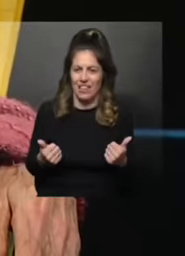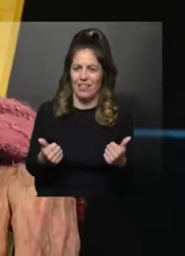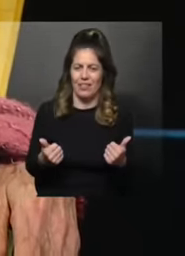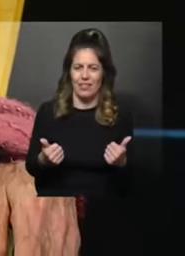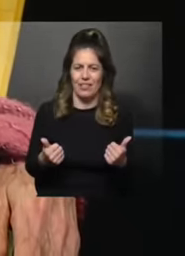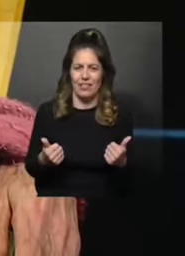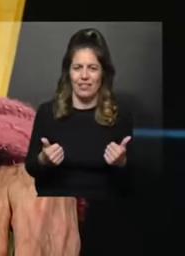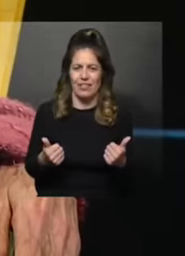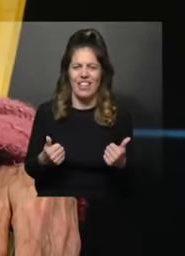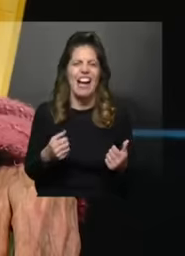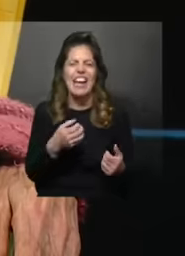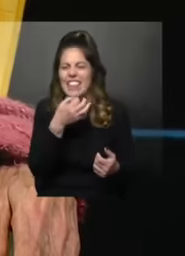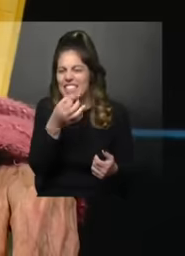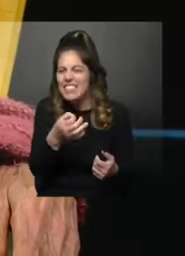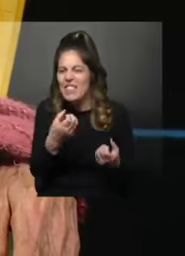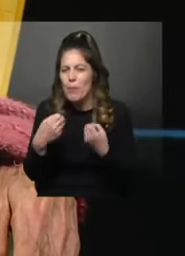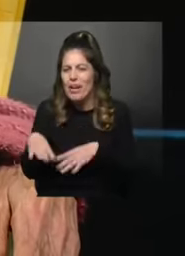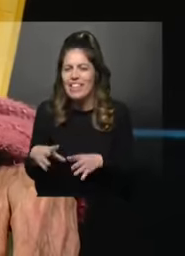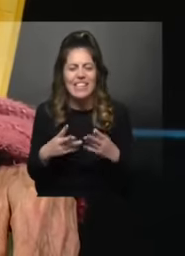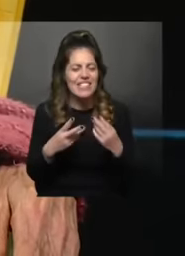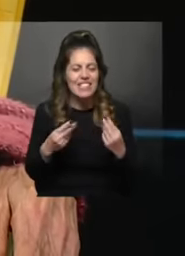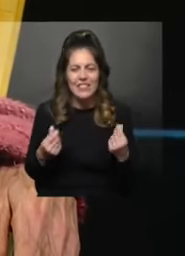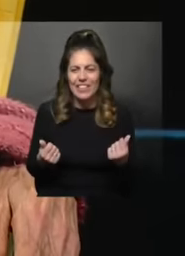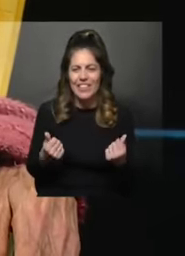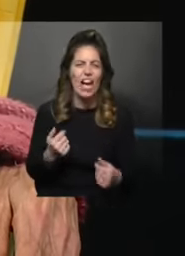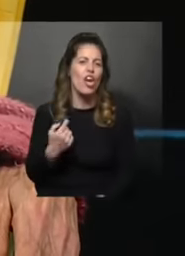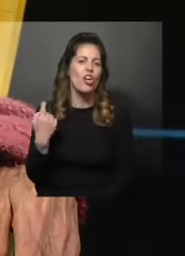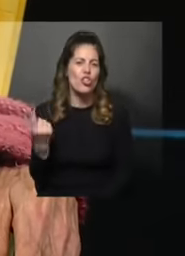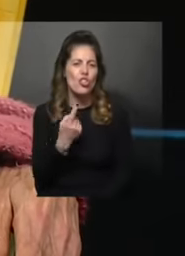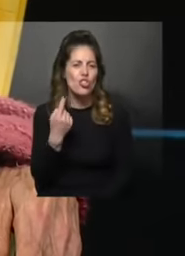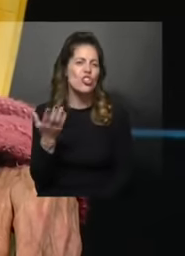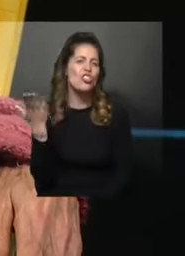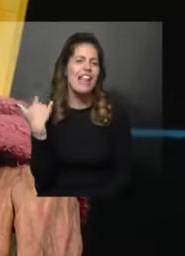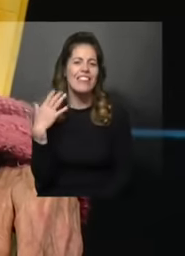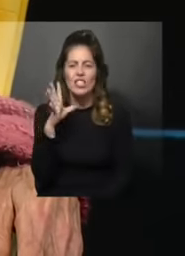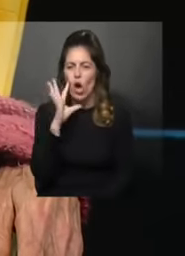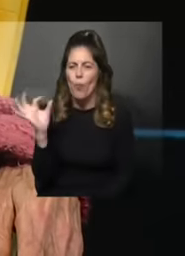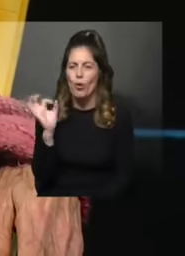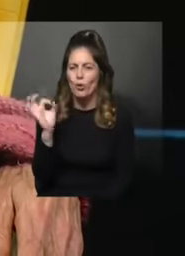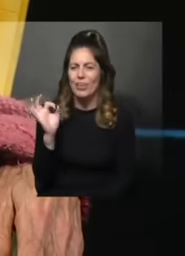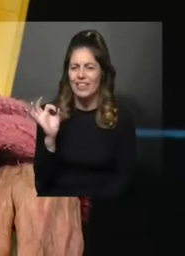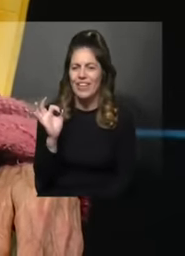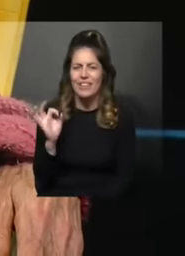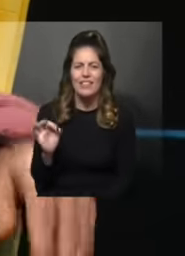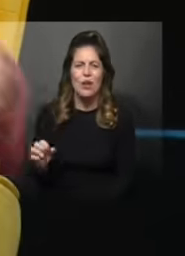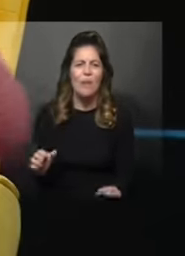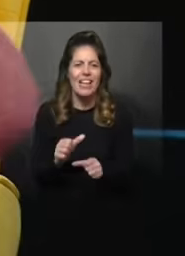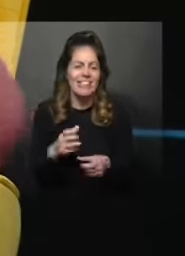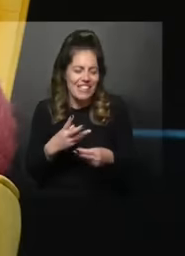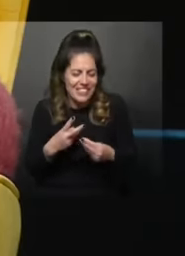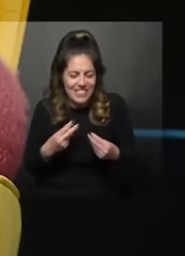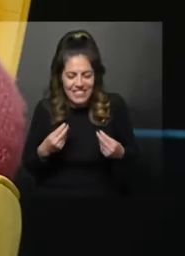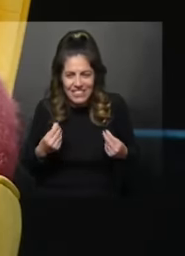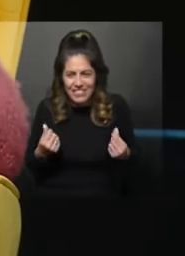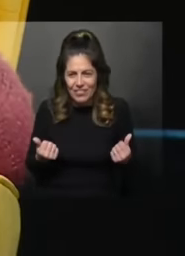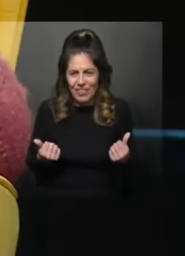ver, ¿a qué le llamas pérdida de sensibilidad? Nosotros tuvimos muchas oportunidades, Diana, para ser sensibles, para